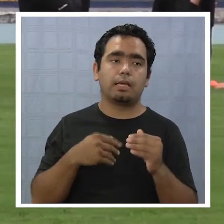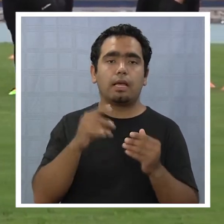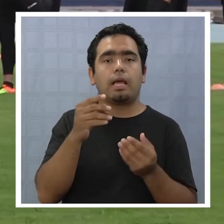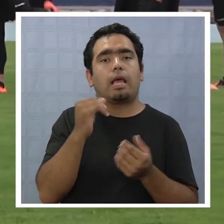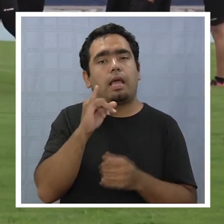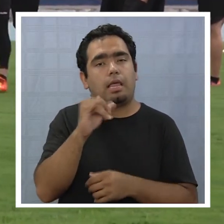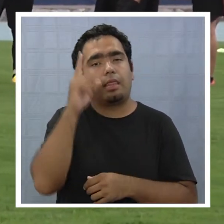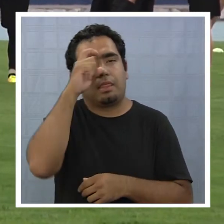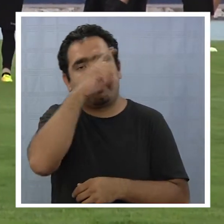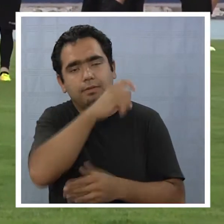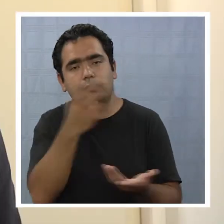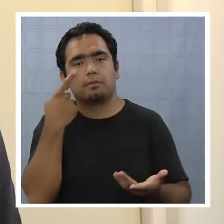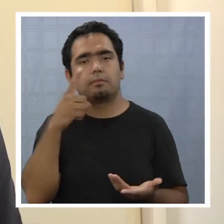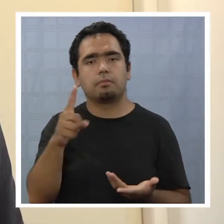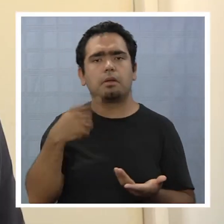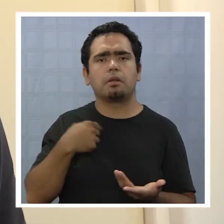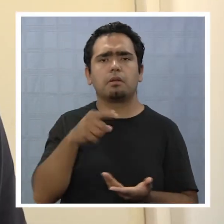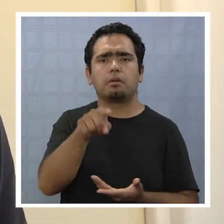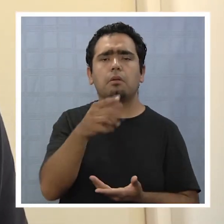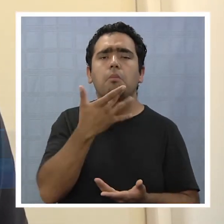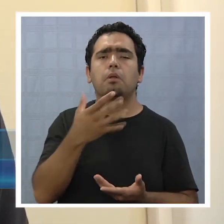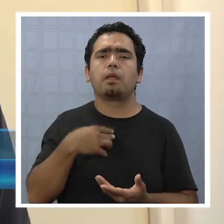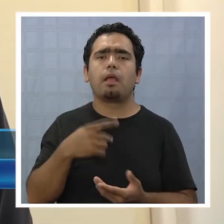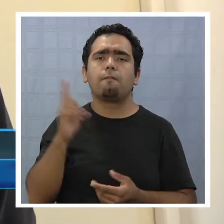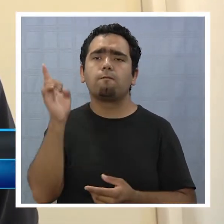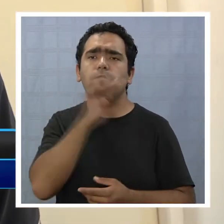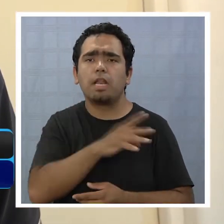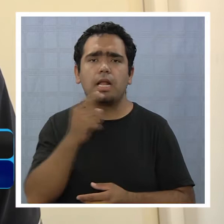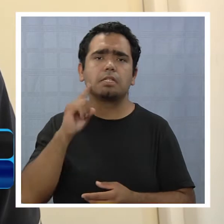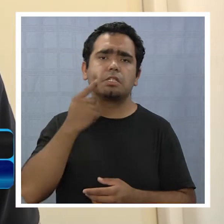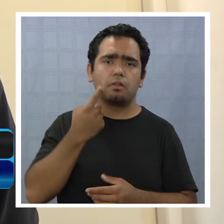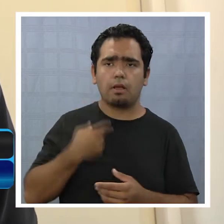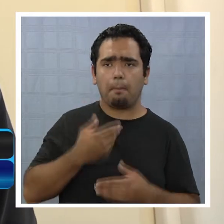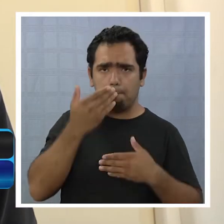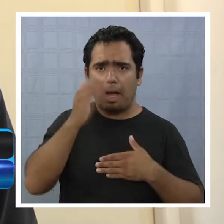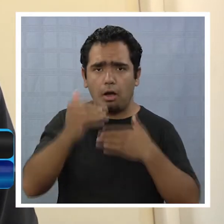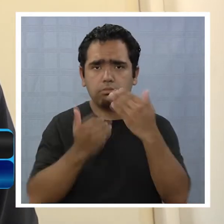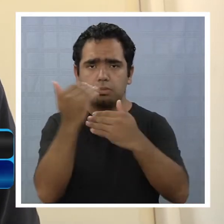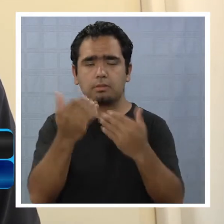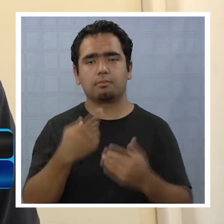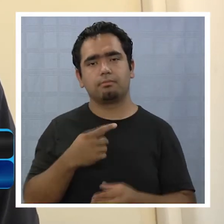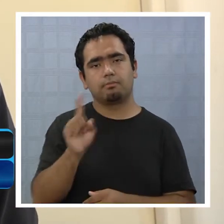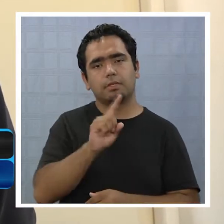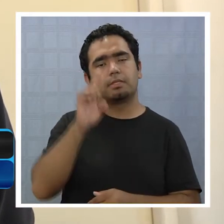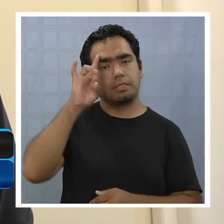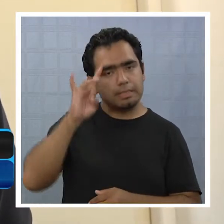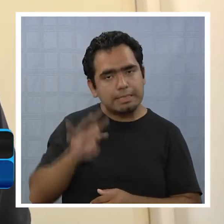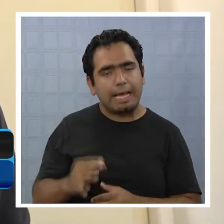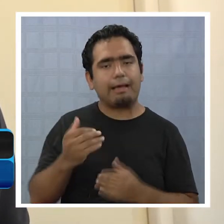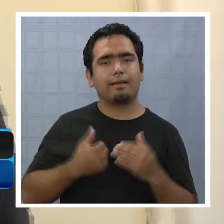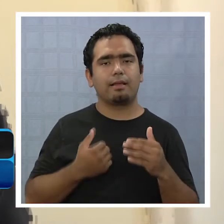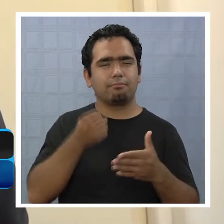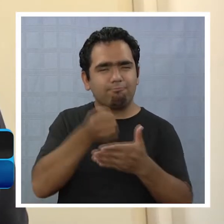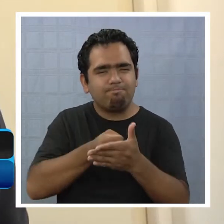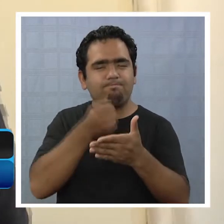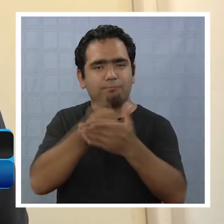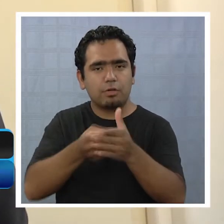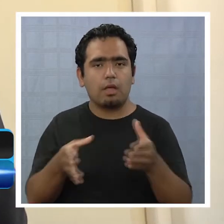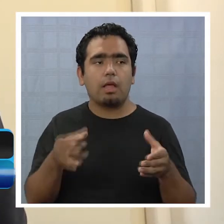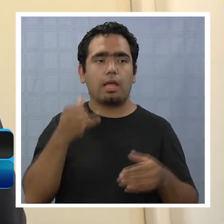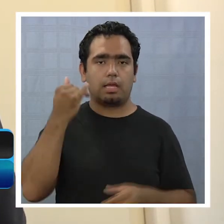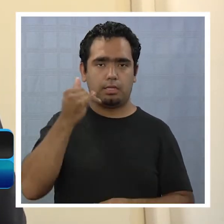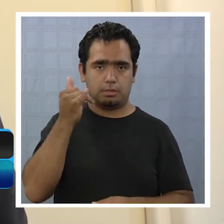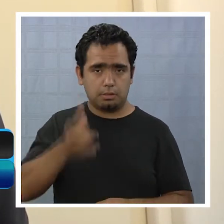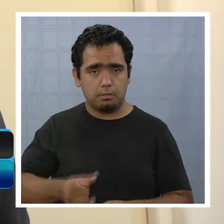son difíciles, yo creo que ningún club se puede jactar de que las finanzas son las mejores. Nosotros sabemos que todos